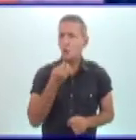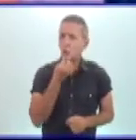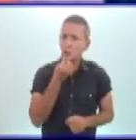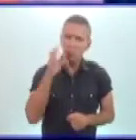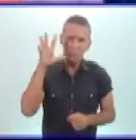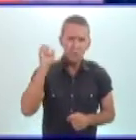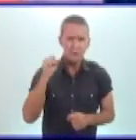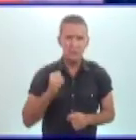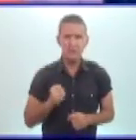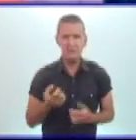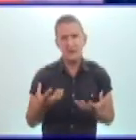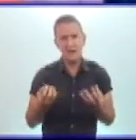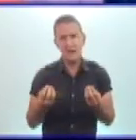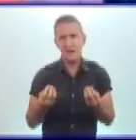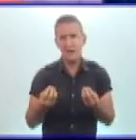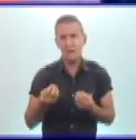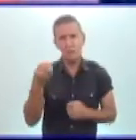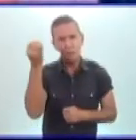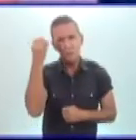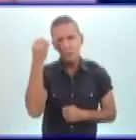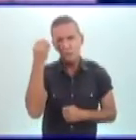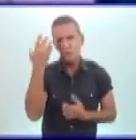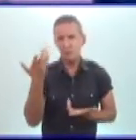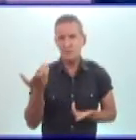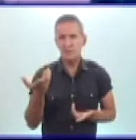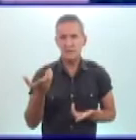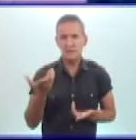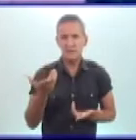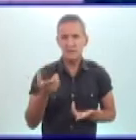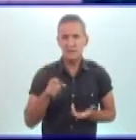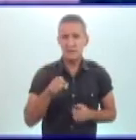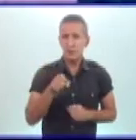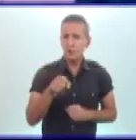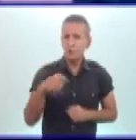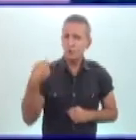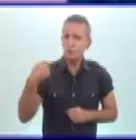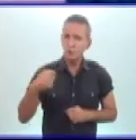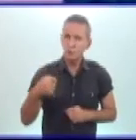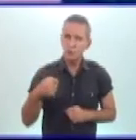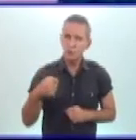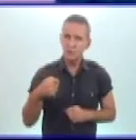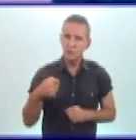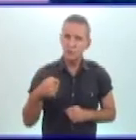por saber. Tendrías que aprender a